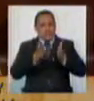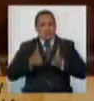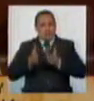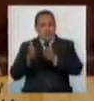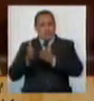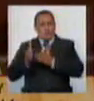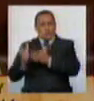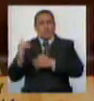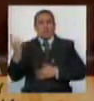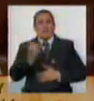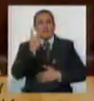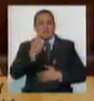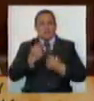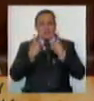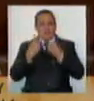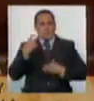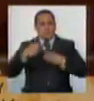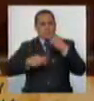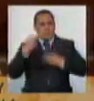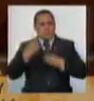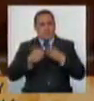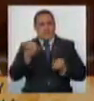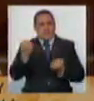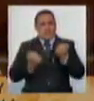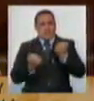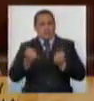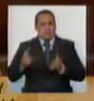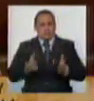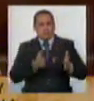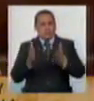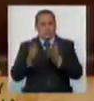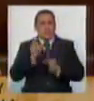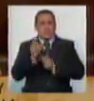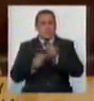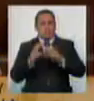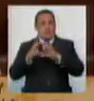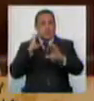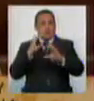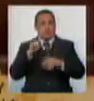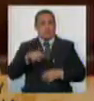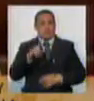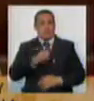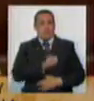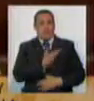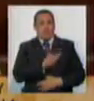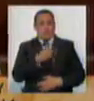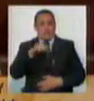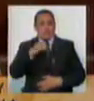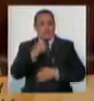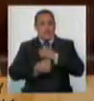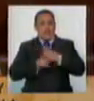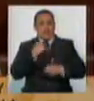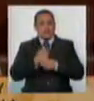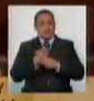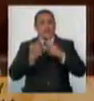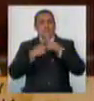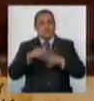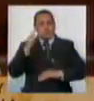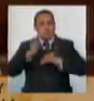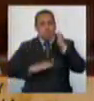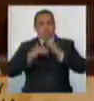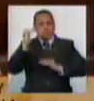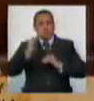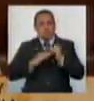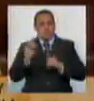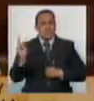longitudinales para aliviar la problemática del transporte urbano. En mayo de este año se inició la construcción